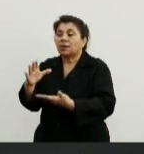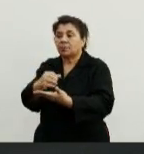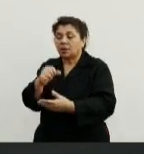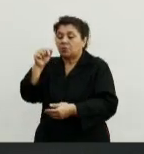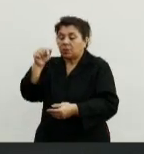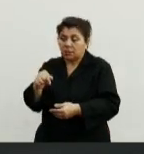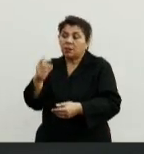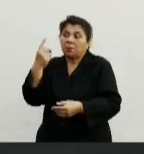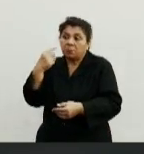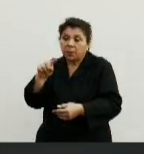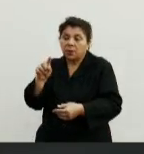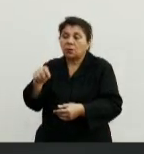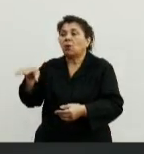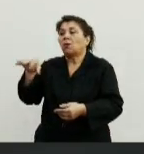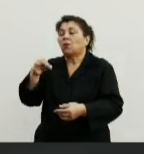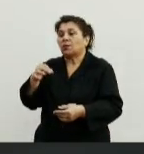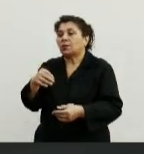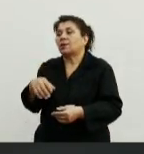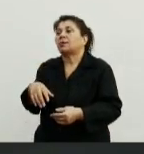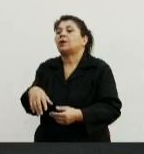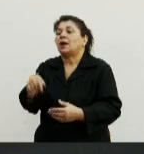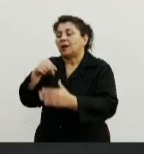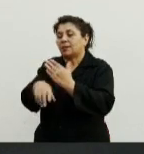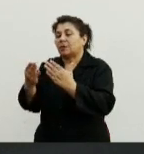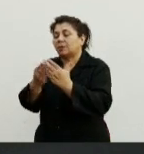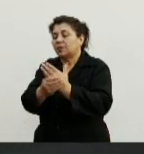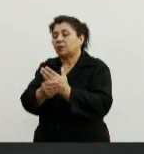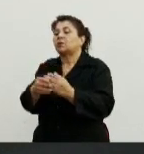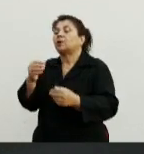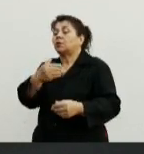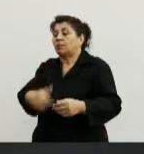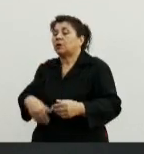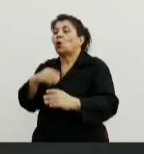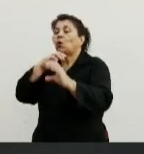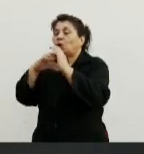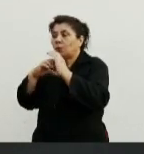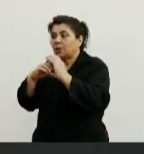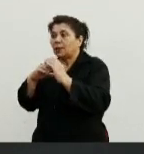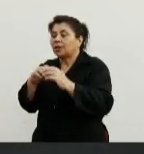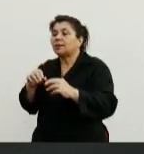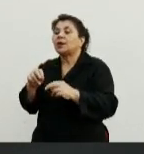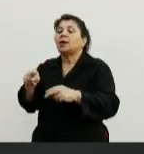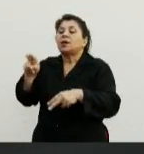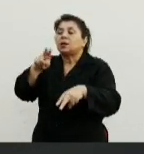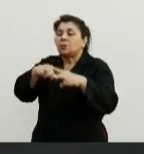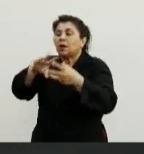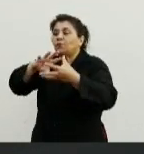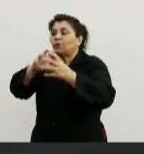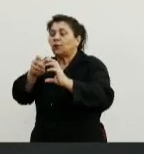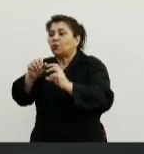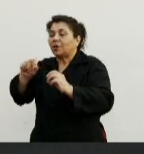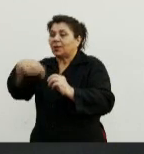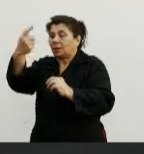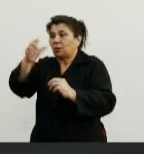desde ahí se están también comunicando con el ministerio de gobierno para poder ir articulando en los distintos límites de otras provincias este